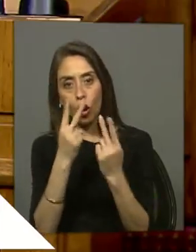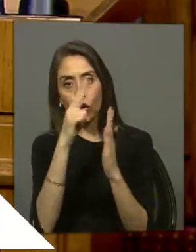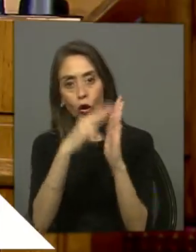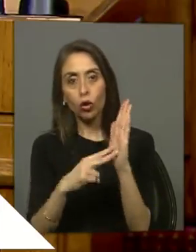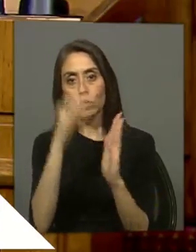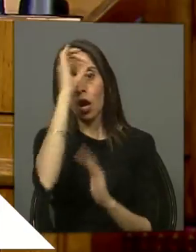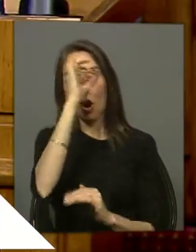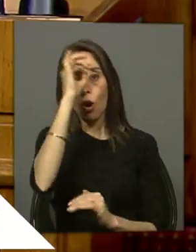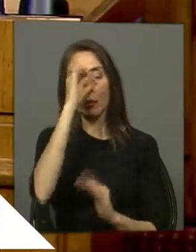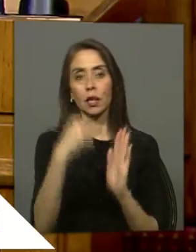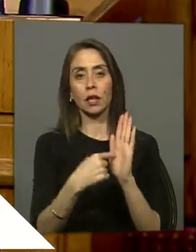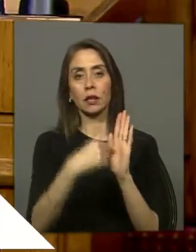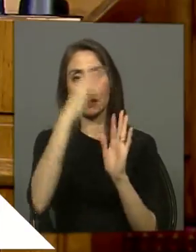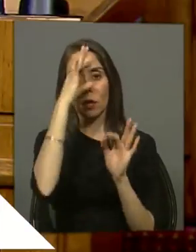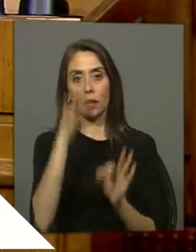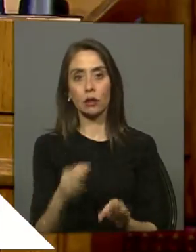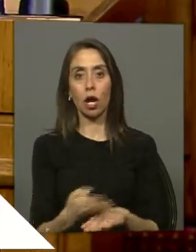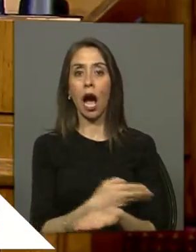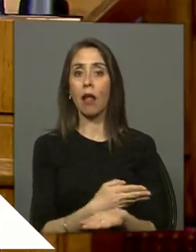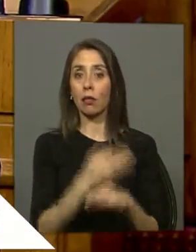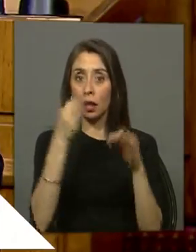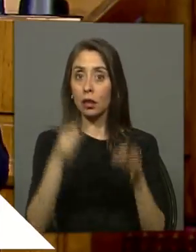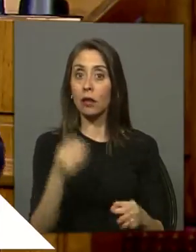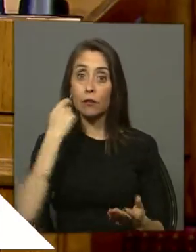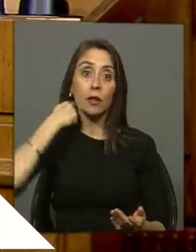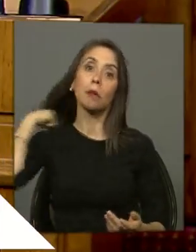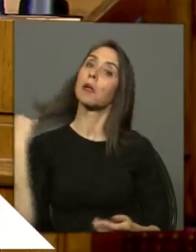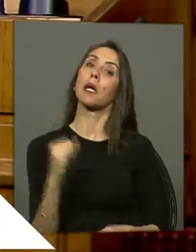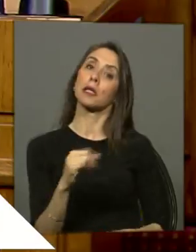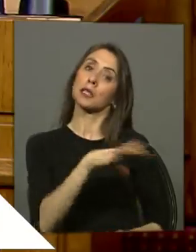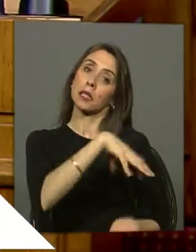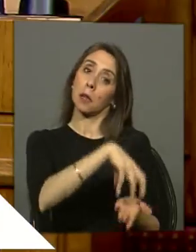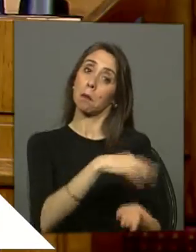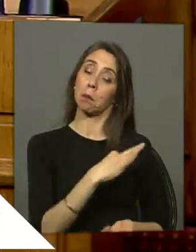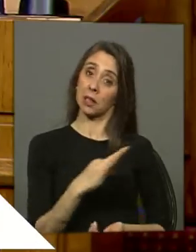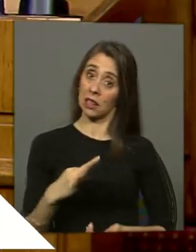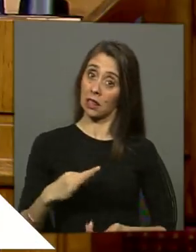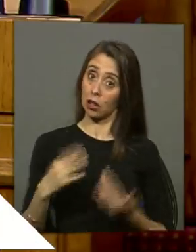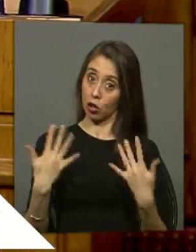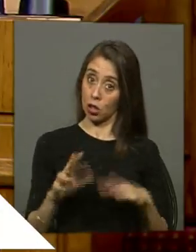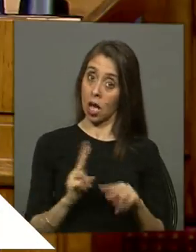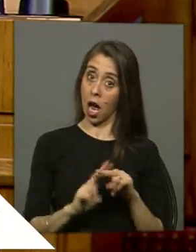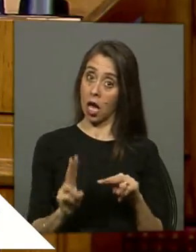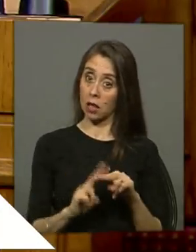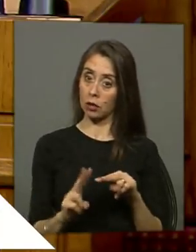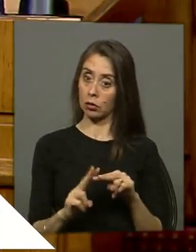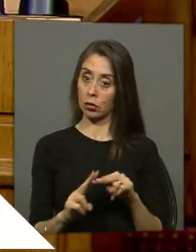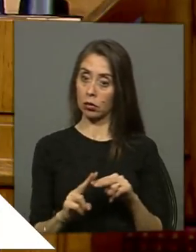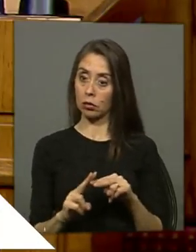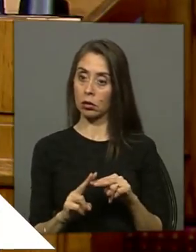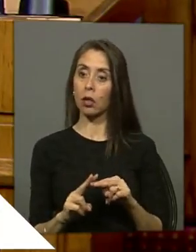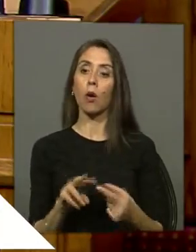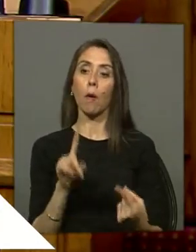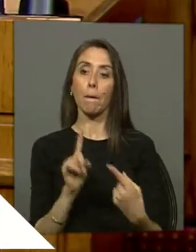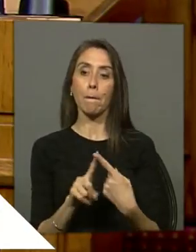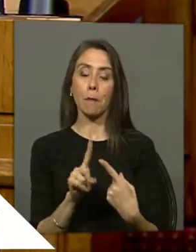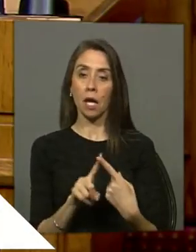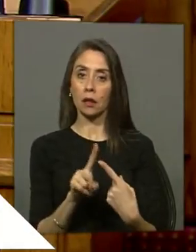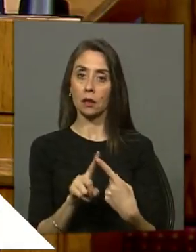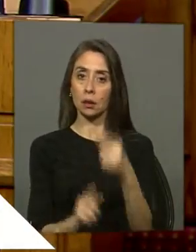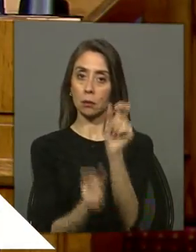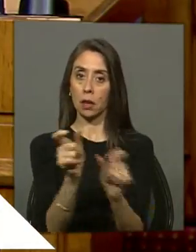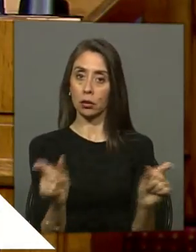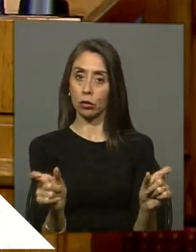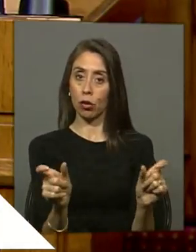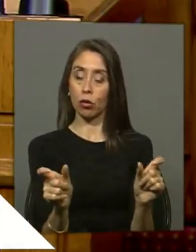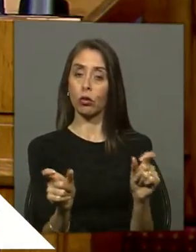sobre la medida antes de la adopción es decir si el ministerio ha hecho una participación en relación a